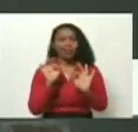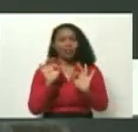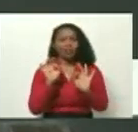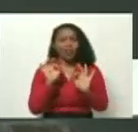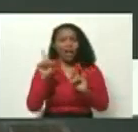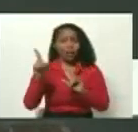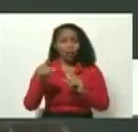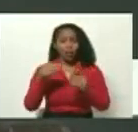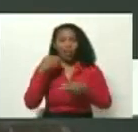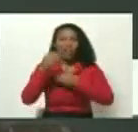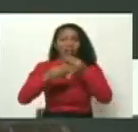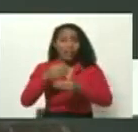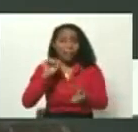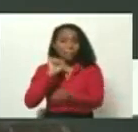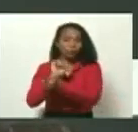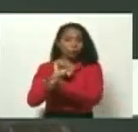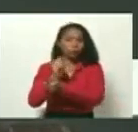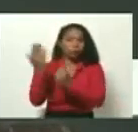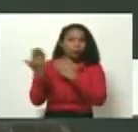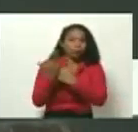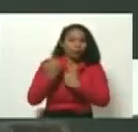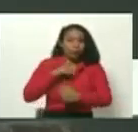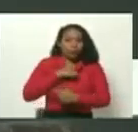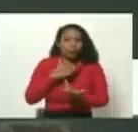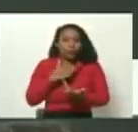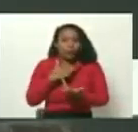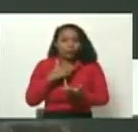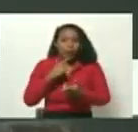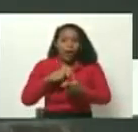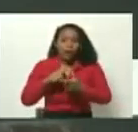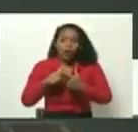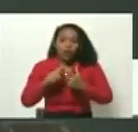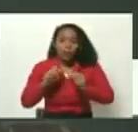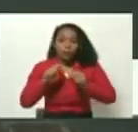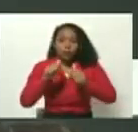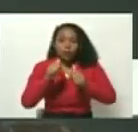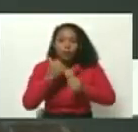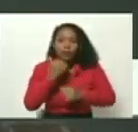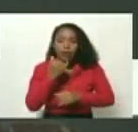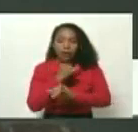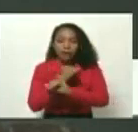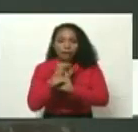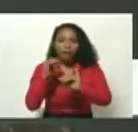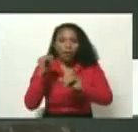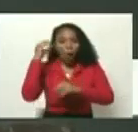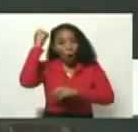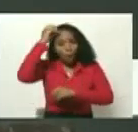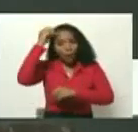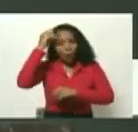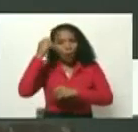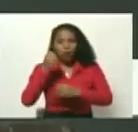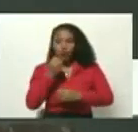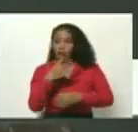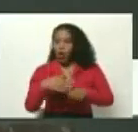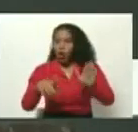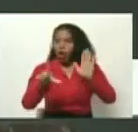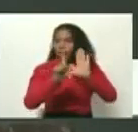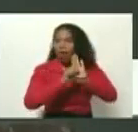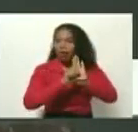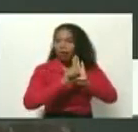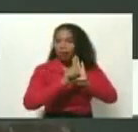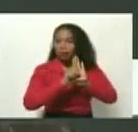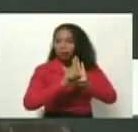que lo iban a arrestar a uno, ¿no? Entonces, fíjese, y surgió, ya para finalizando, bueno, la